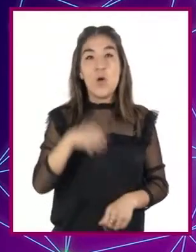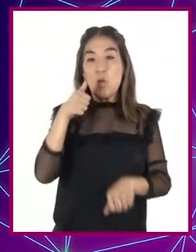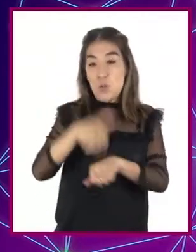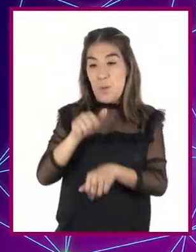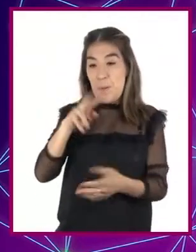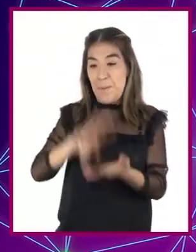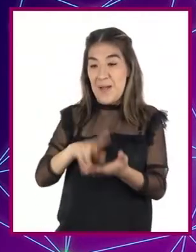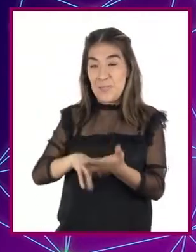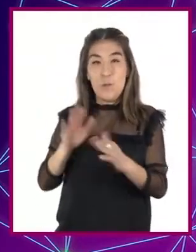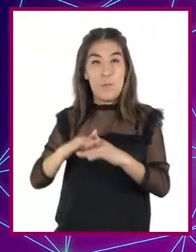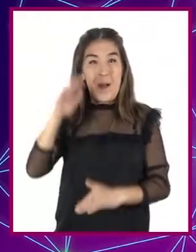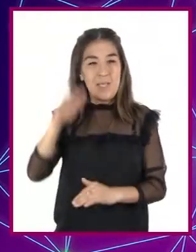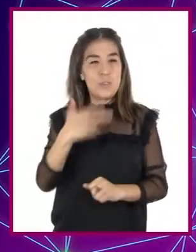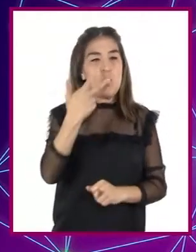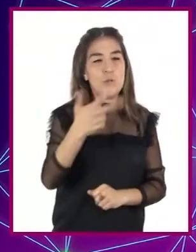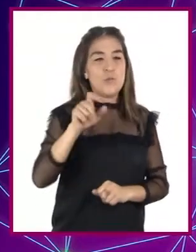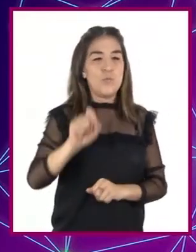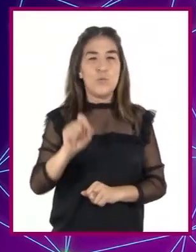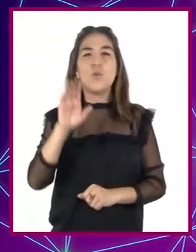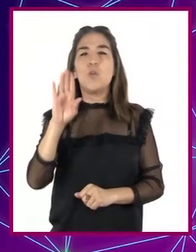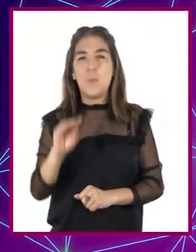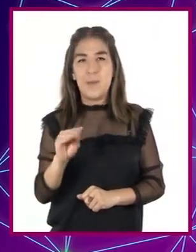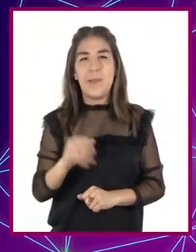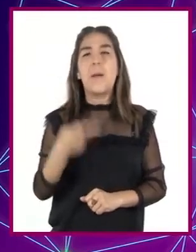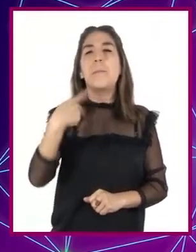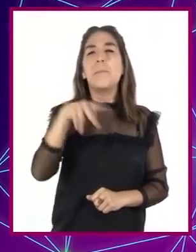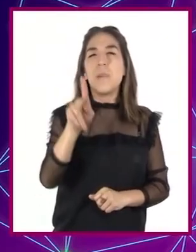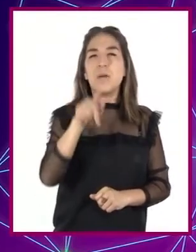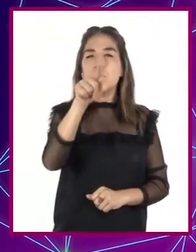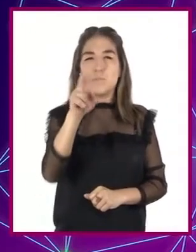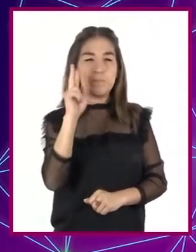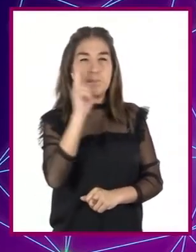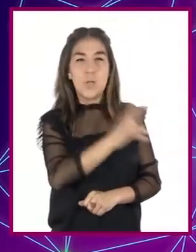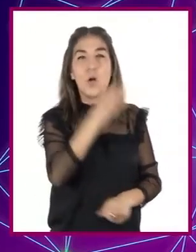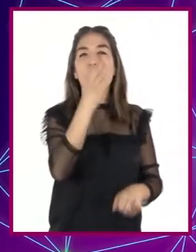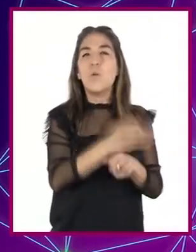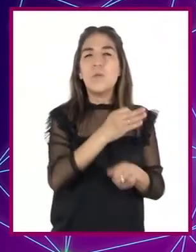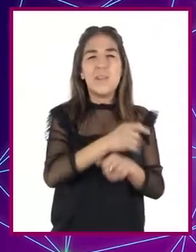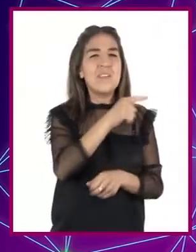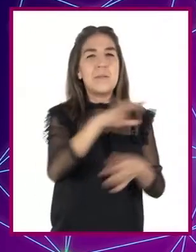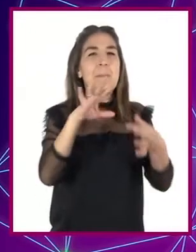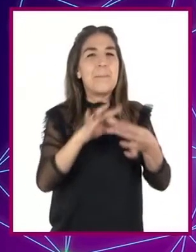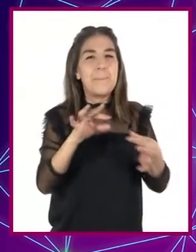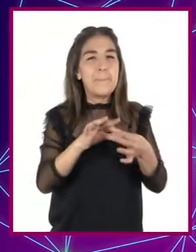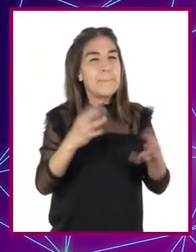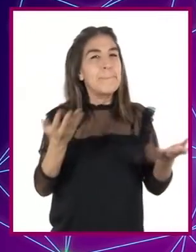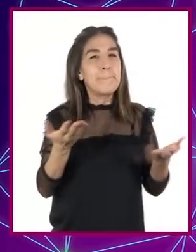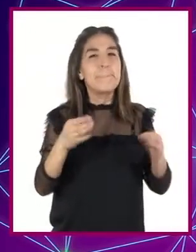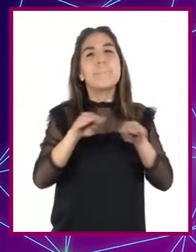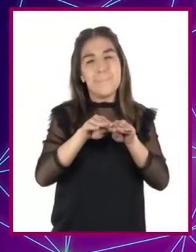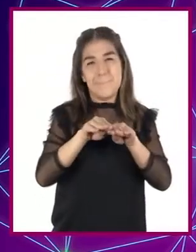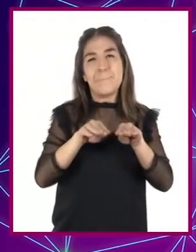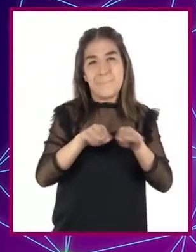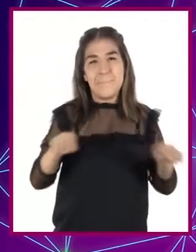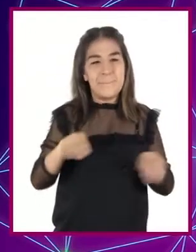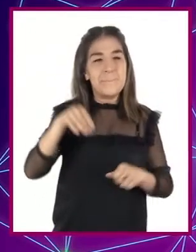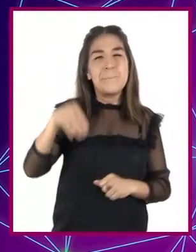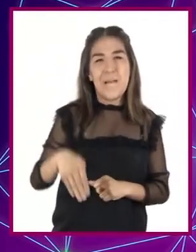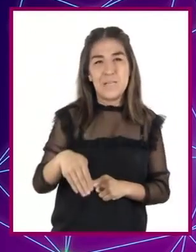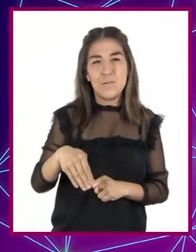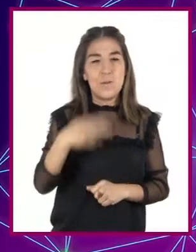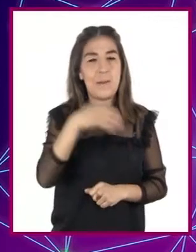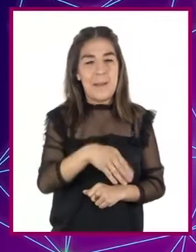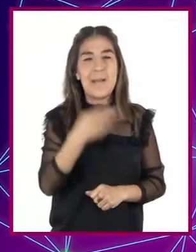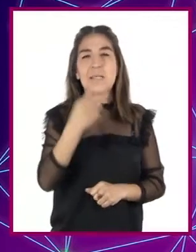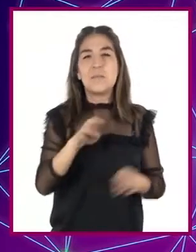es 8.90. Pero tomemos en cuenta que estamos hablando de metros. La diferencia entre el